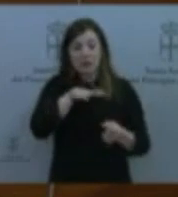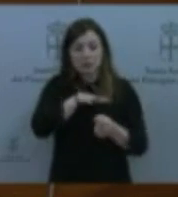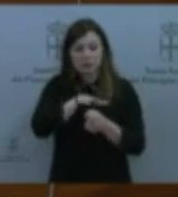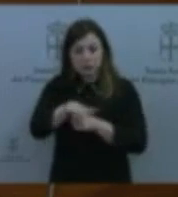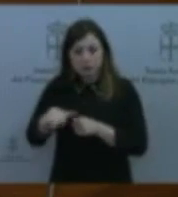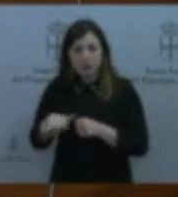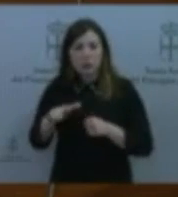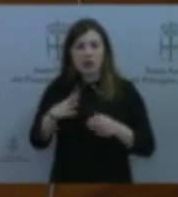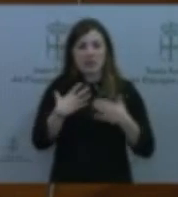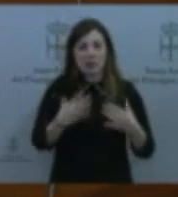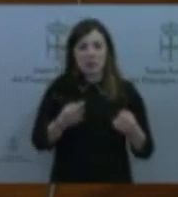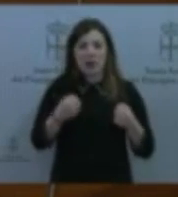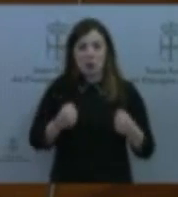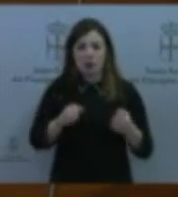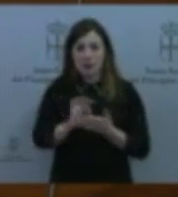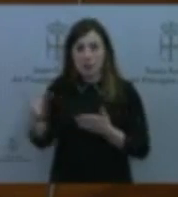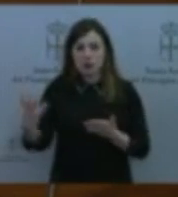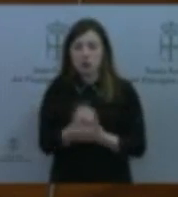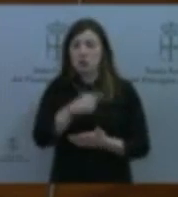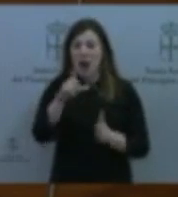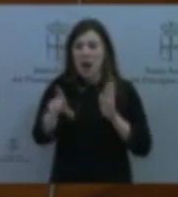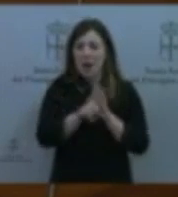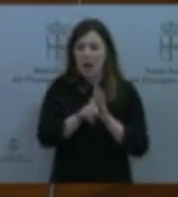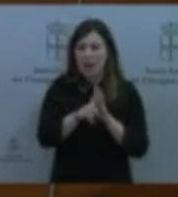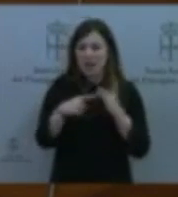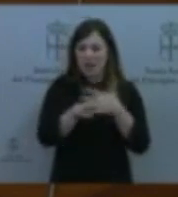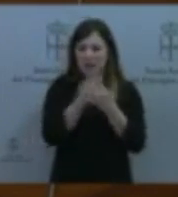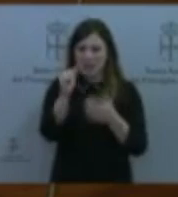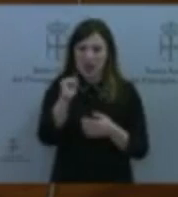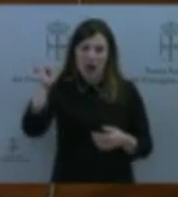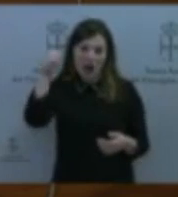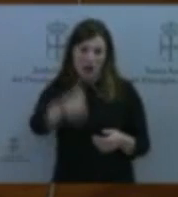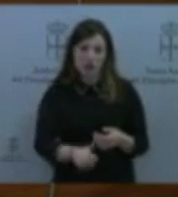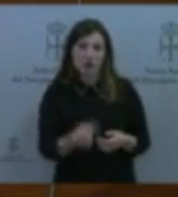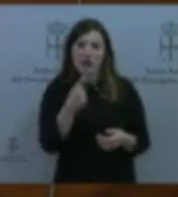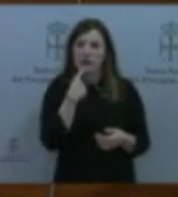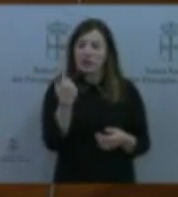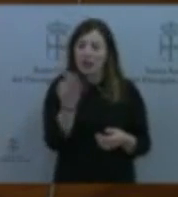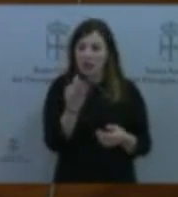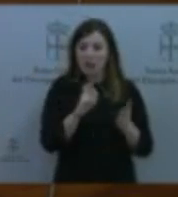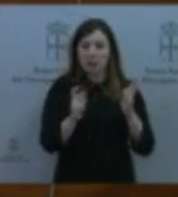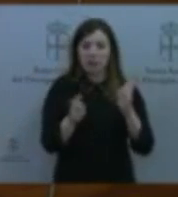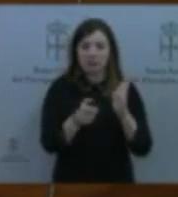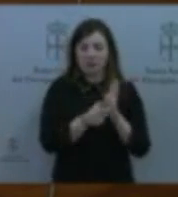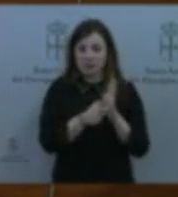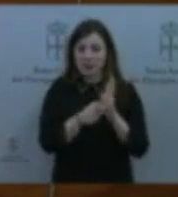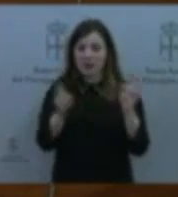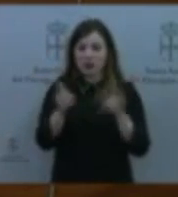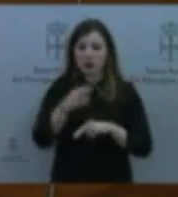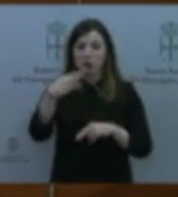hace 16 años, establece en su disposición derogatoria única la concreta derogación de